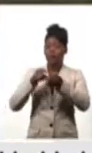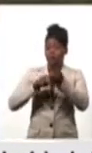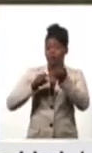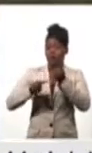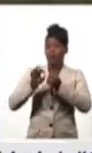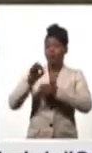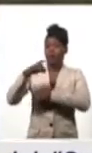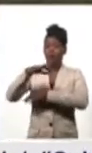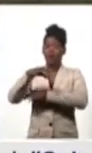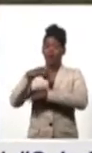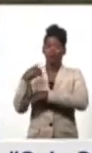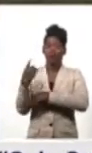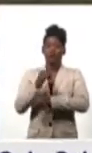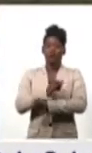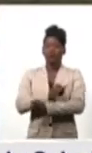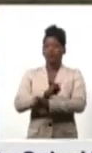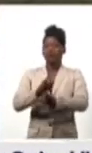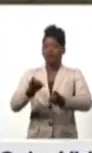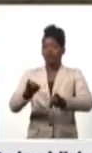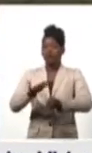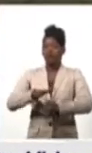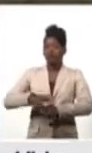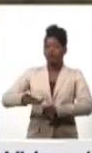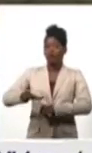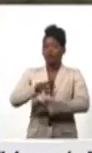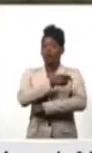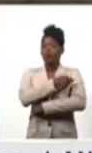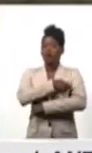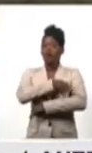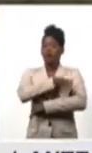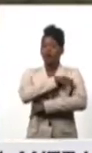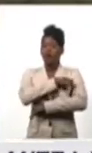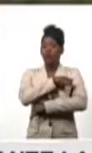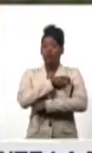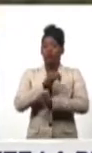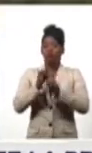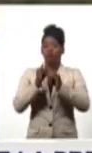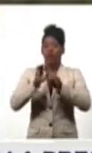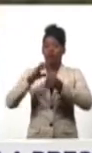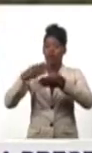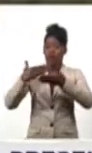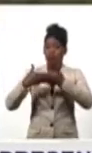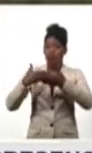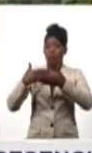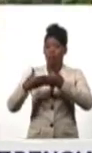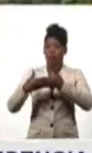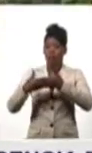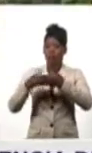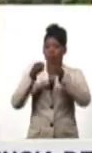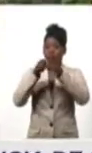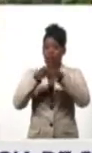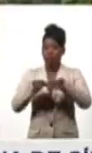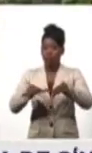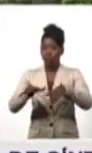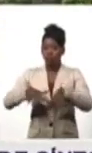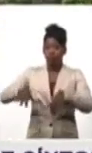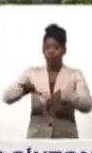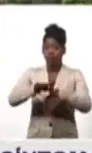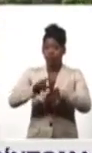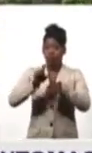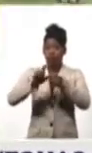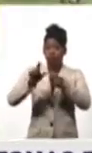esta información se le está llevando directamente a las empresas y de las empresas a los campesinos.